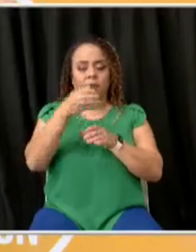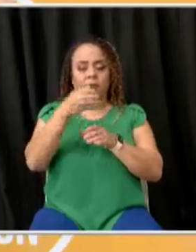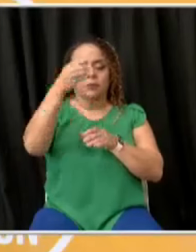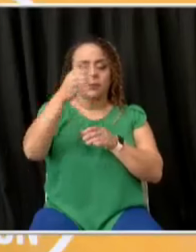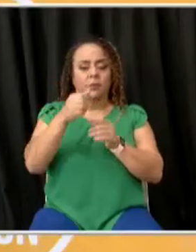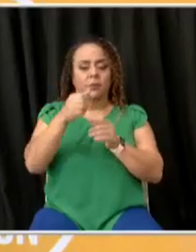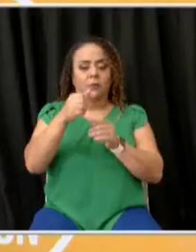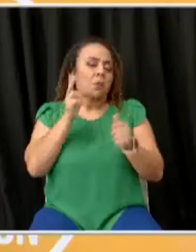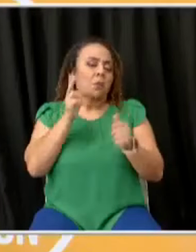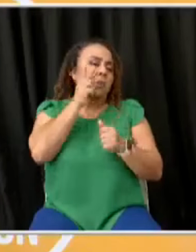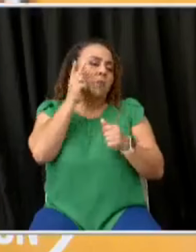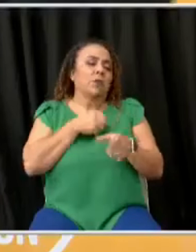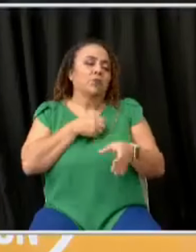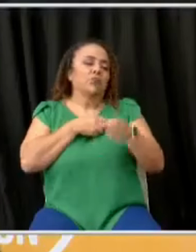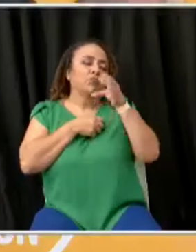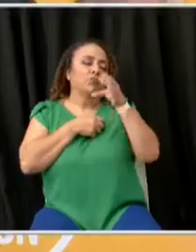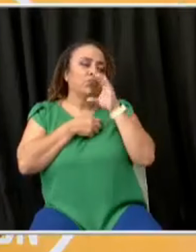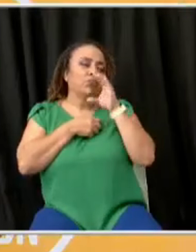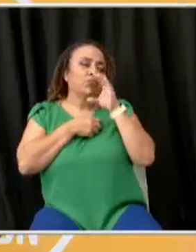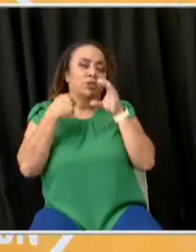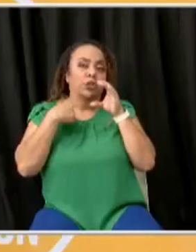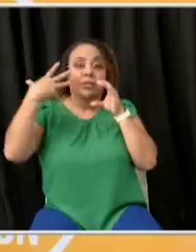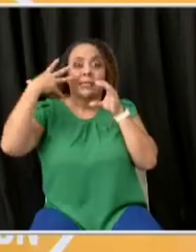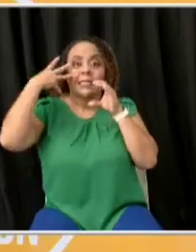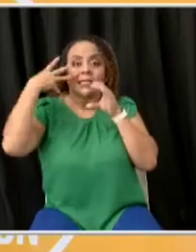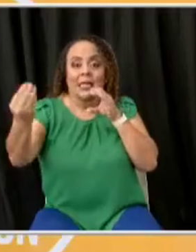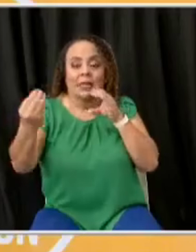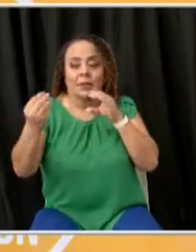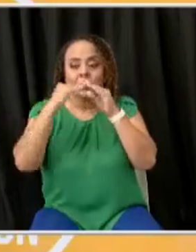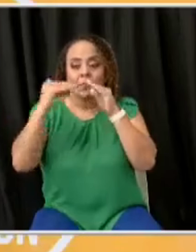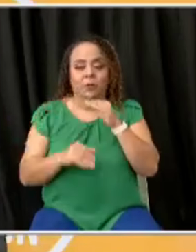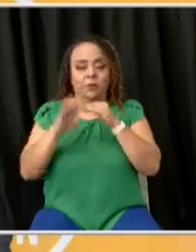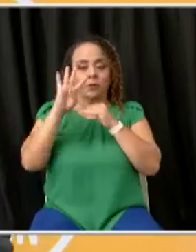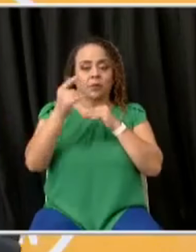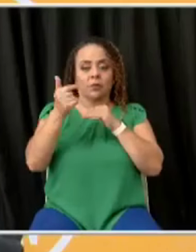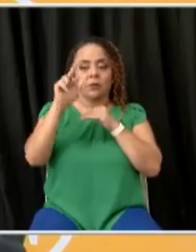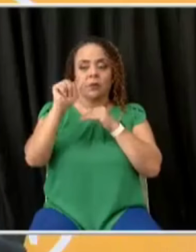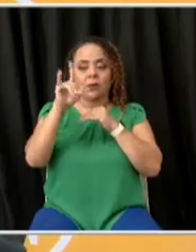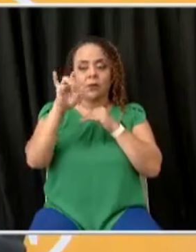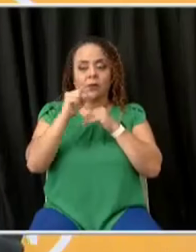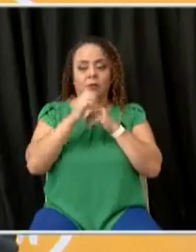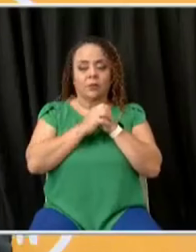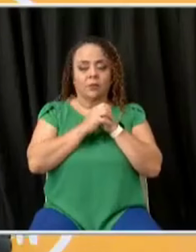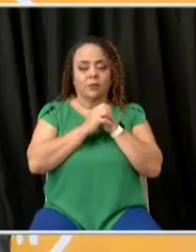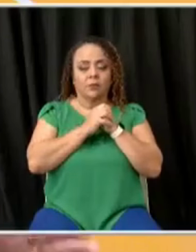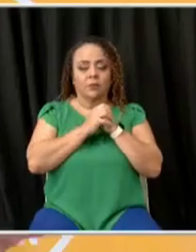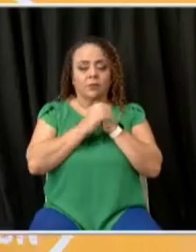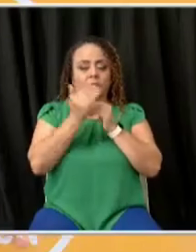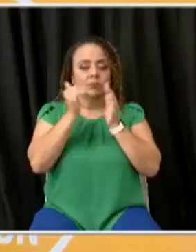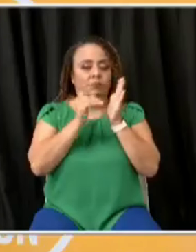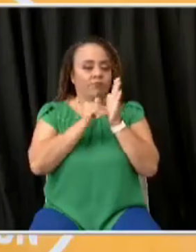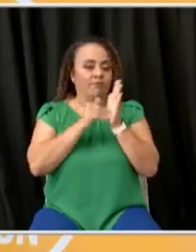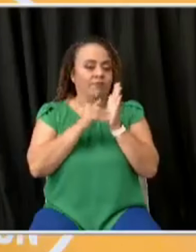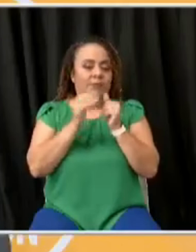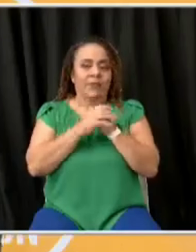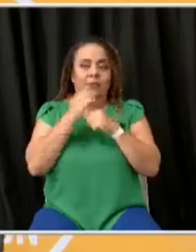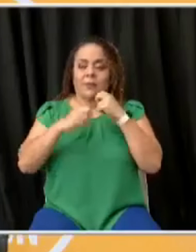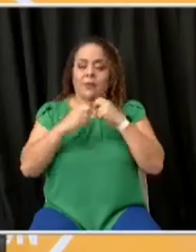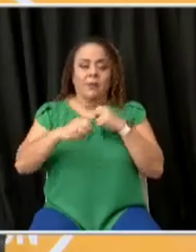vinito y qué sé yo, y salgo a donde está menos 4 grados de temperatura, se me vuelve la cara o me da